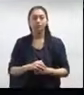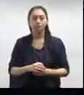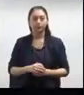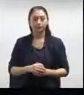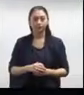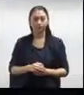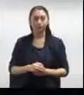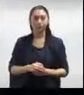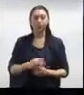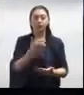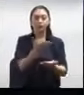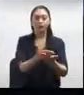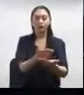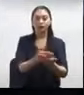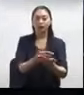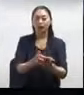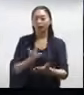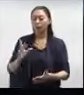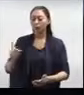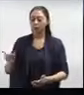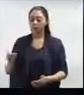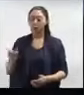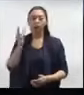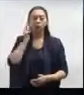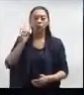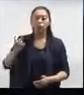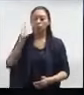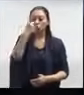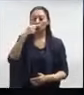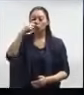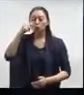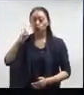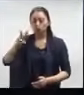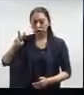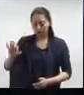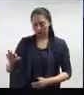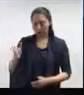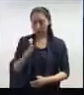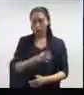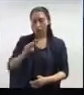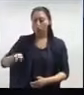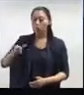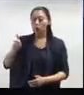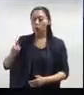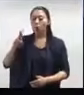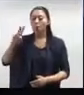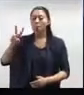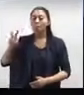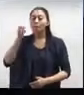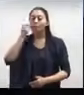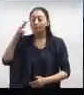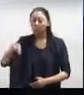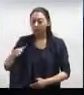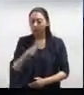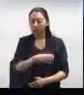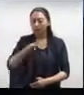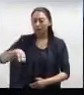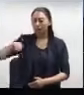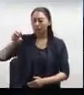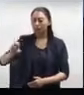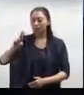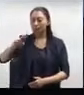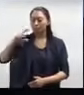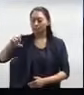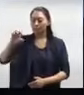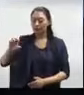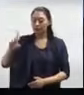Gracioso Sierra, solicitada por los diputados Gustavo Adolfo Cifuentes Navarro, Marvin Adrián Cepeda Cepeda, Mercedes